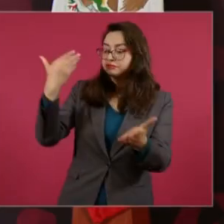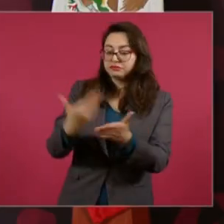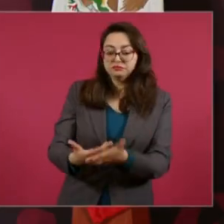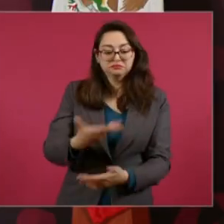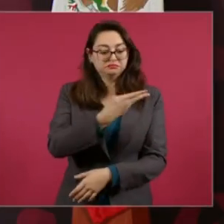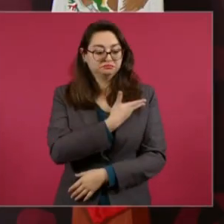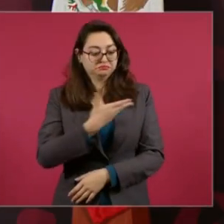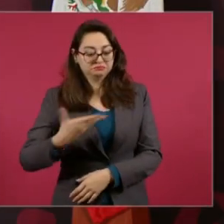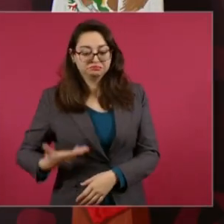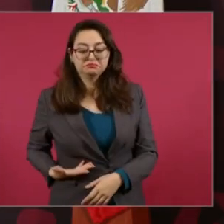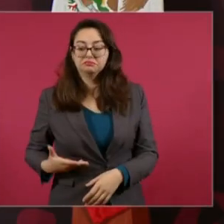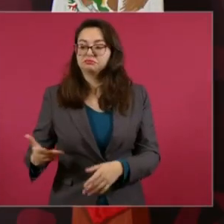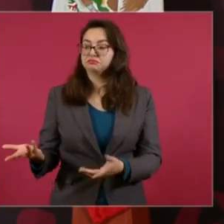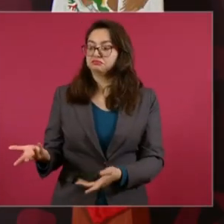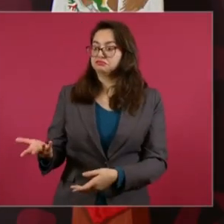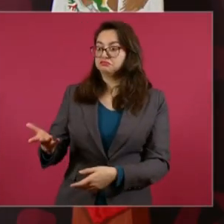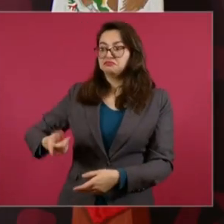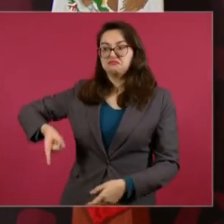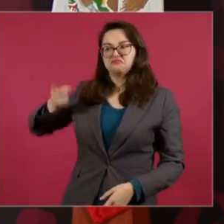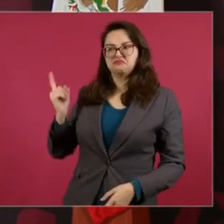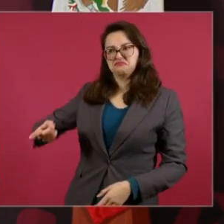caído en la politiquería,